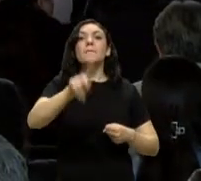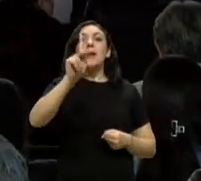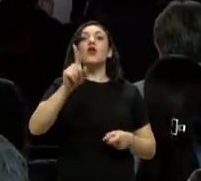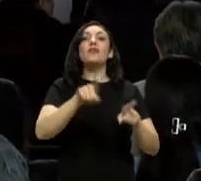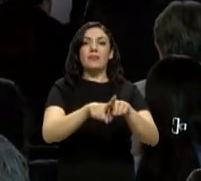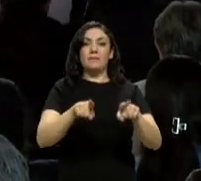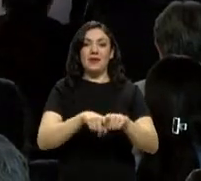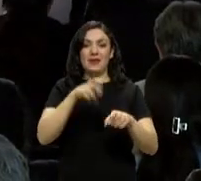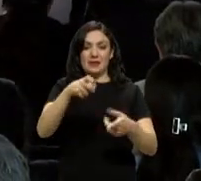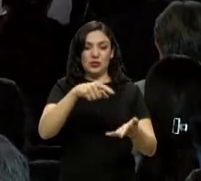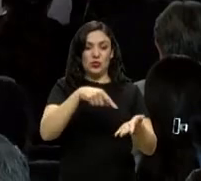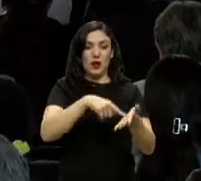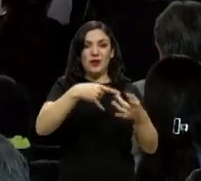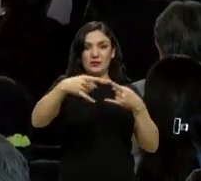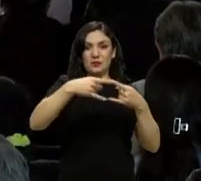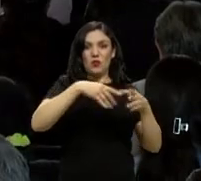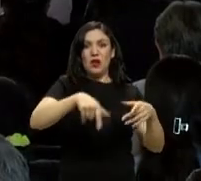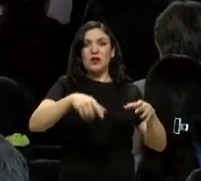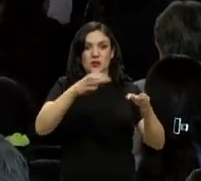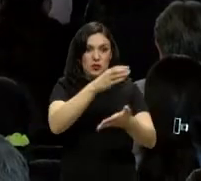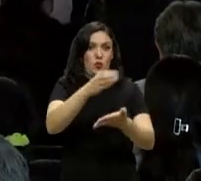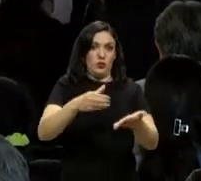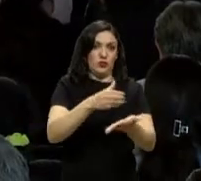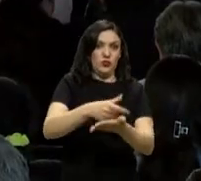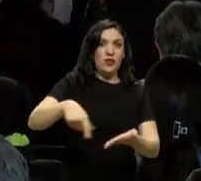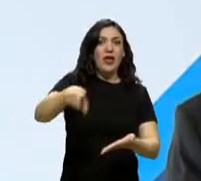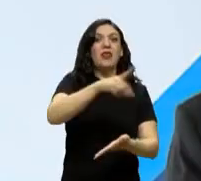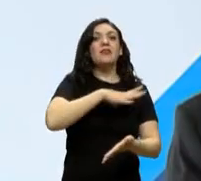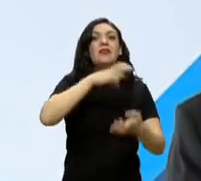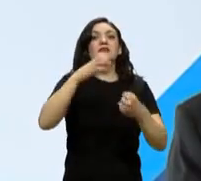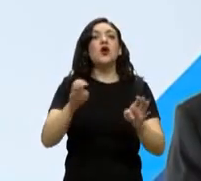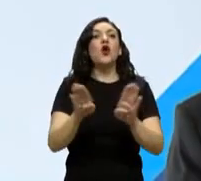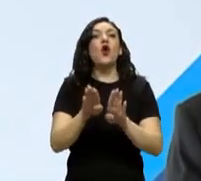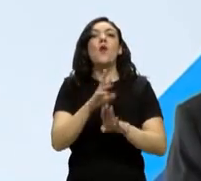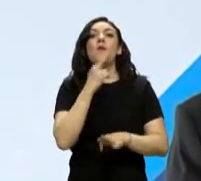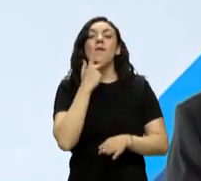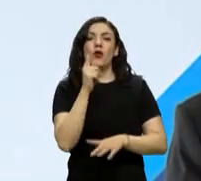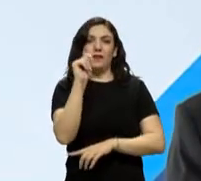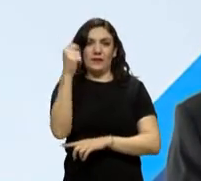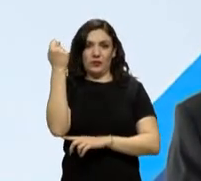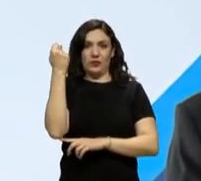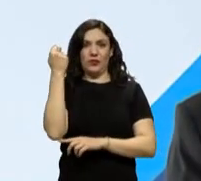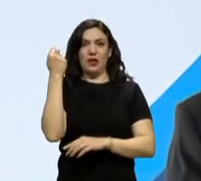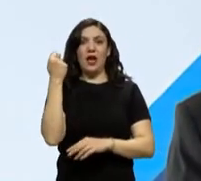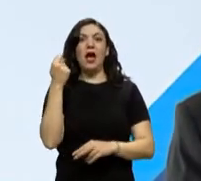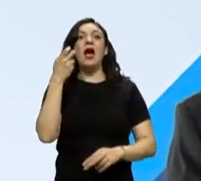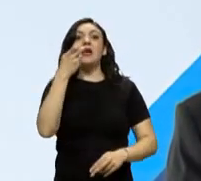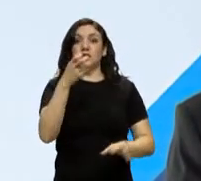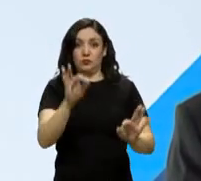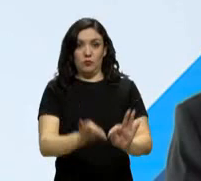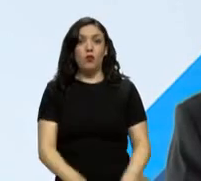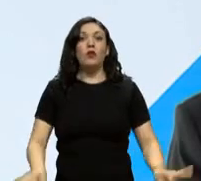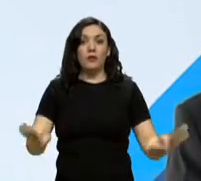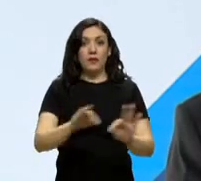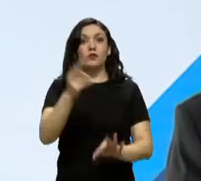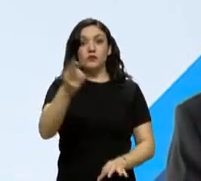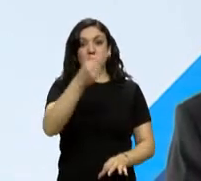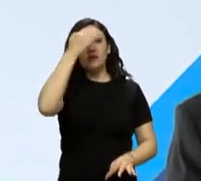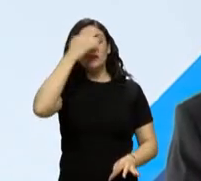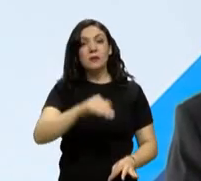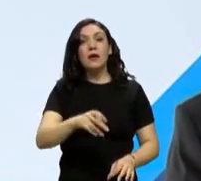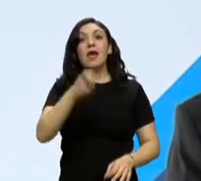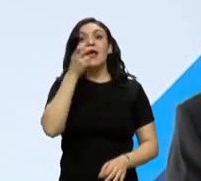estas puertas a todos ustedes ciudadanos estarán equipadas con la mejor tecnología eso es importante que lo sepan